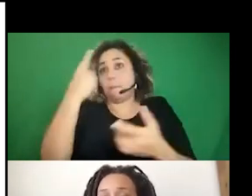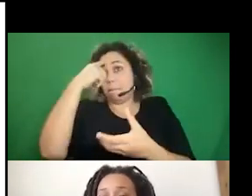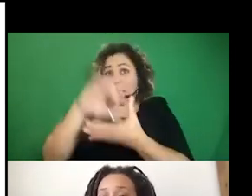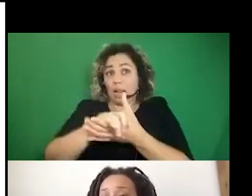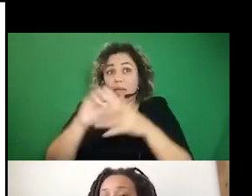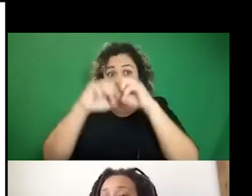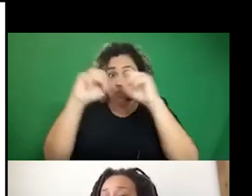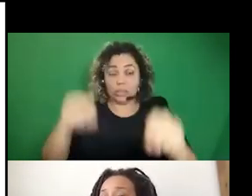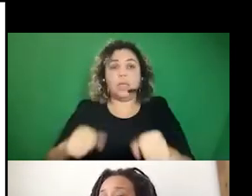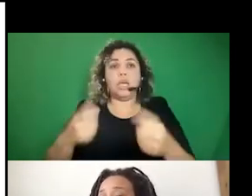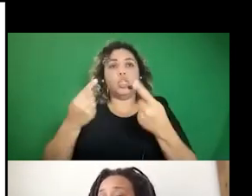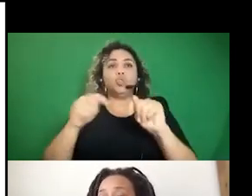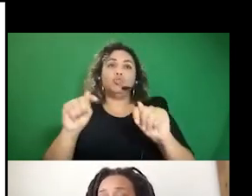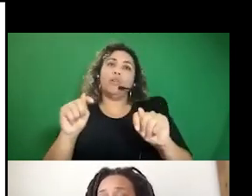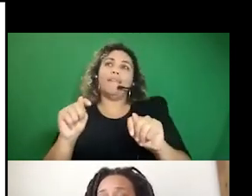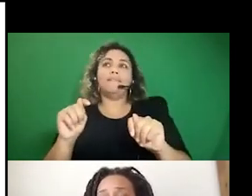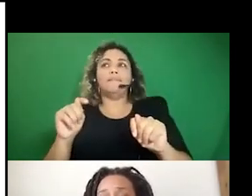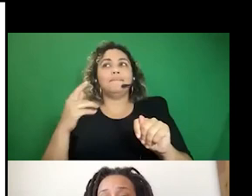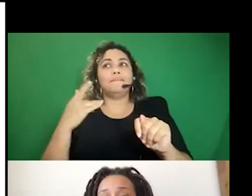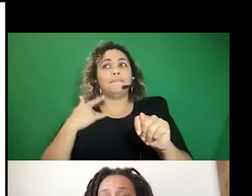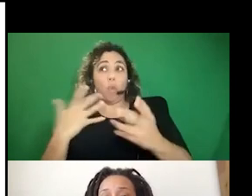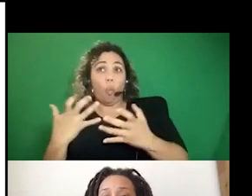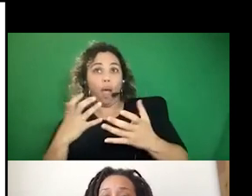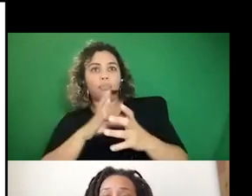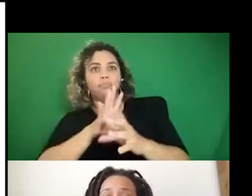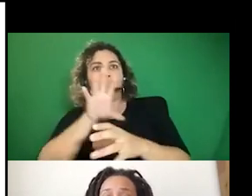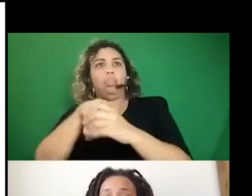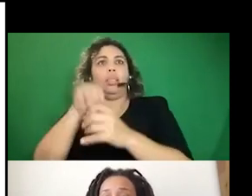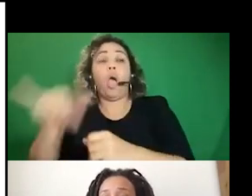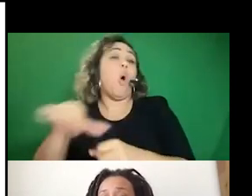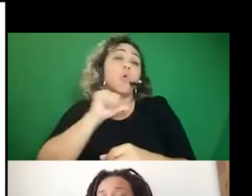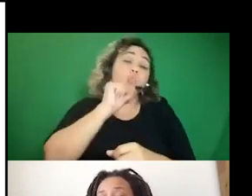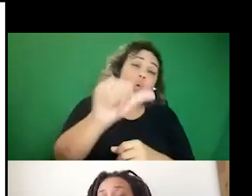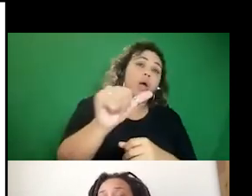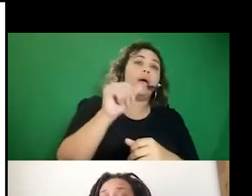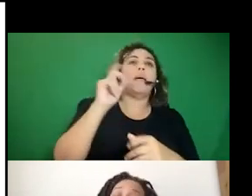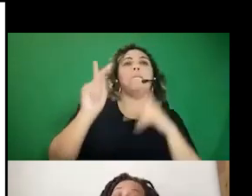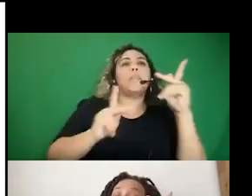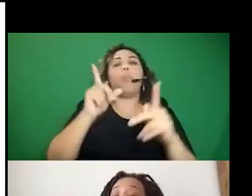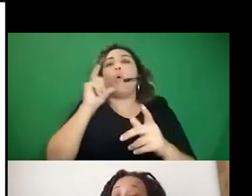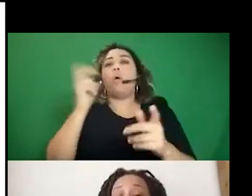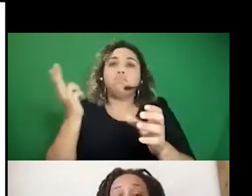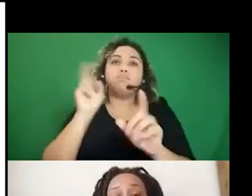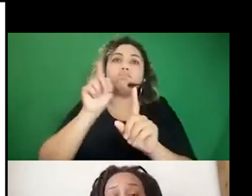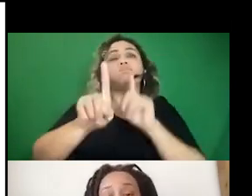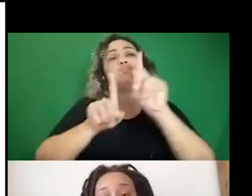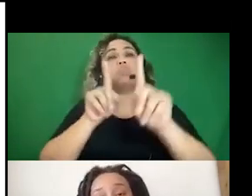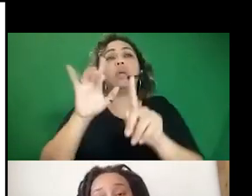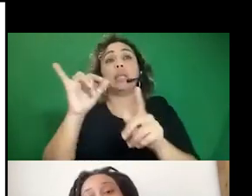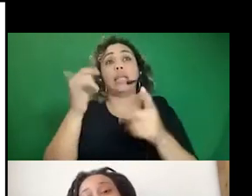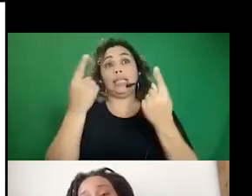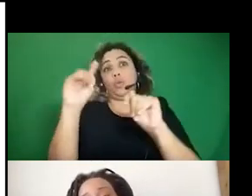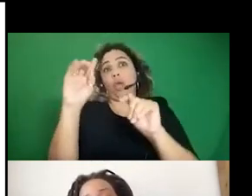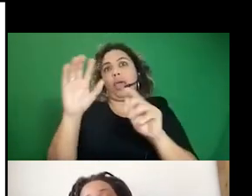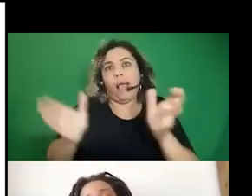políticas se crean qué sistemas de creencias están